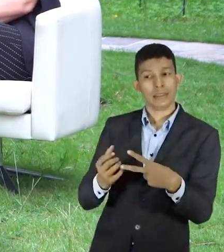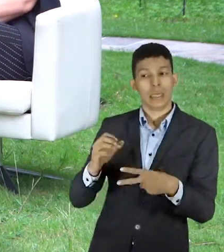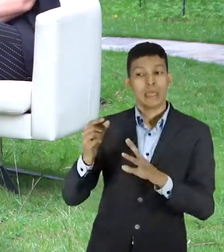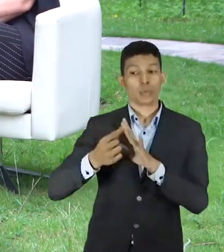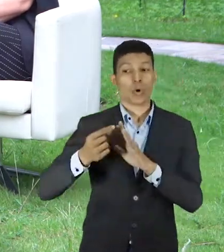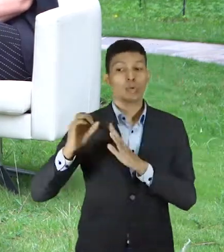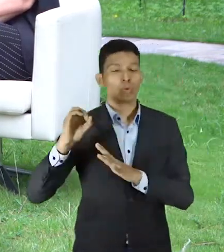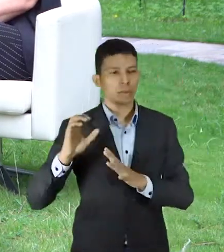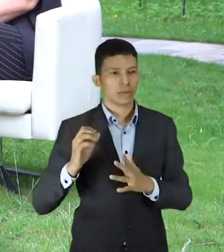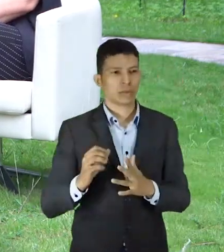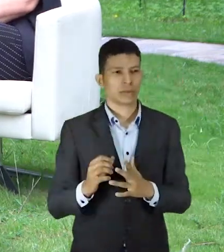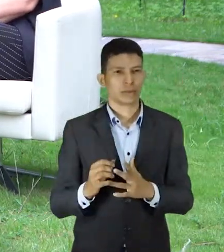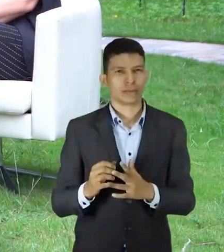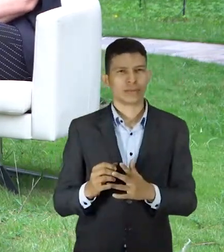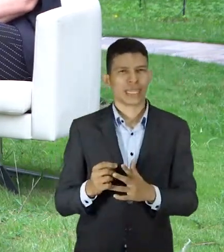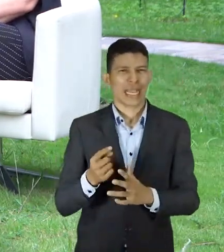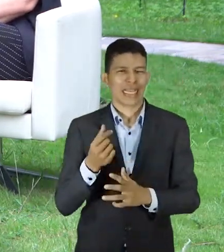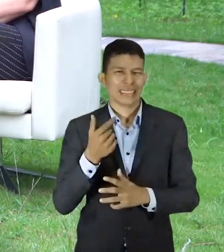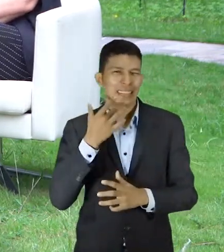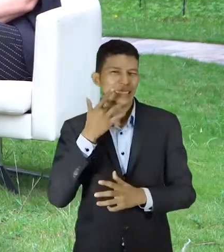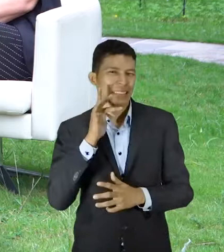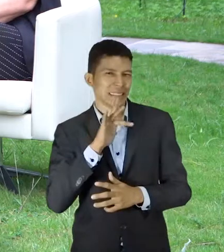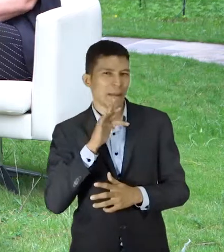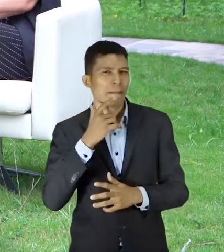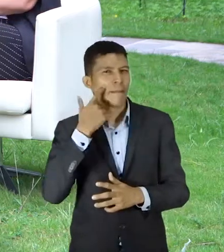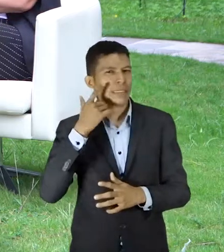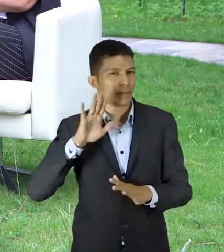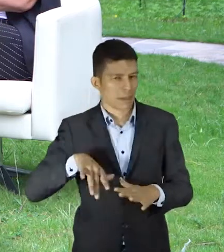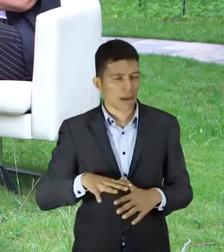Obviamente es una situación,